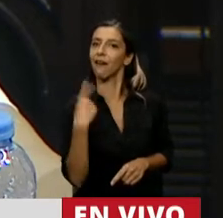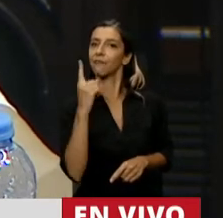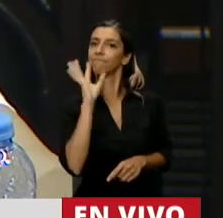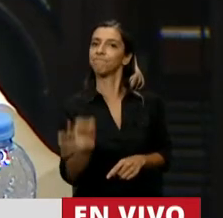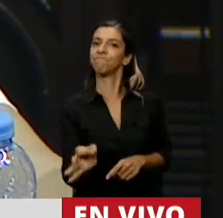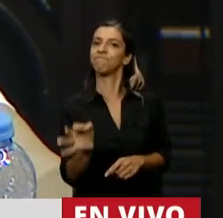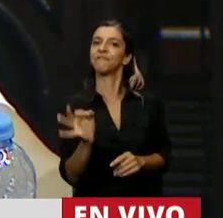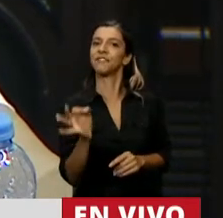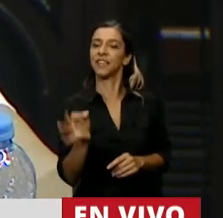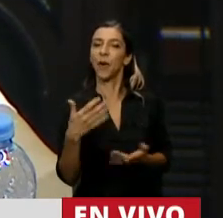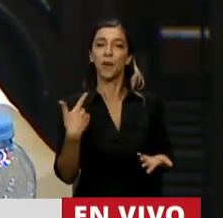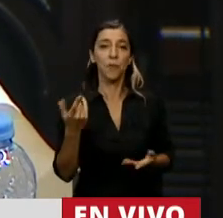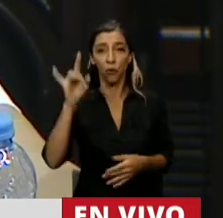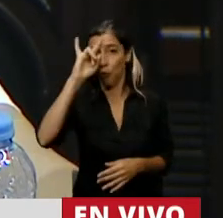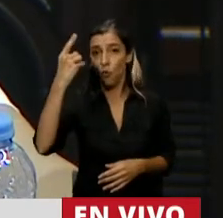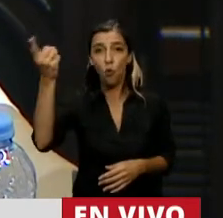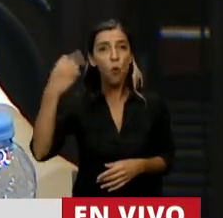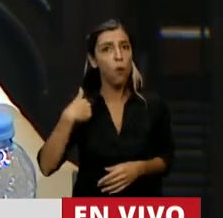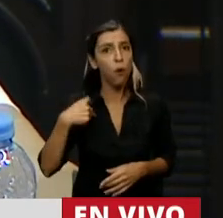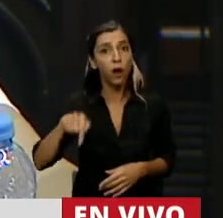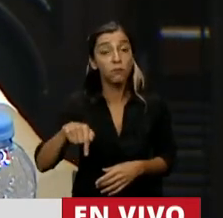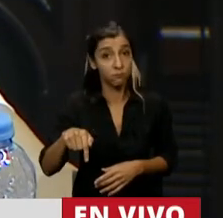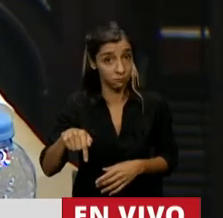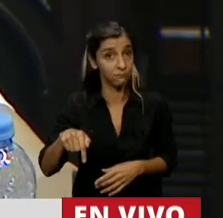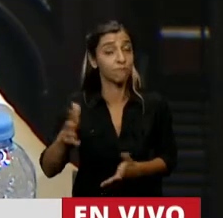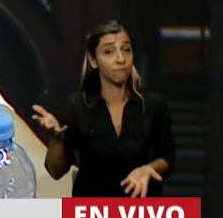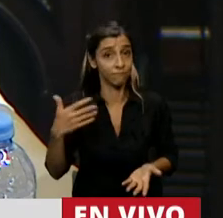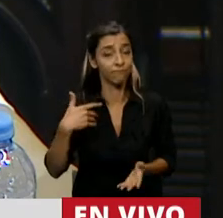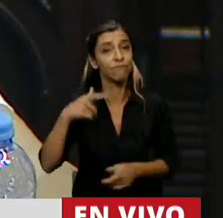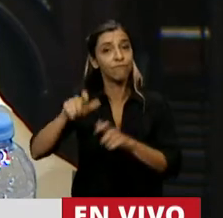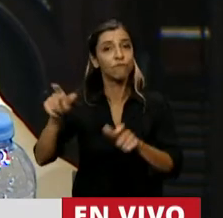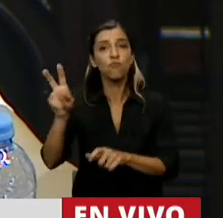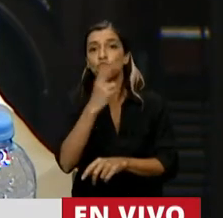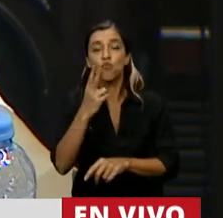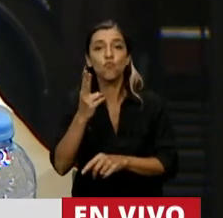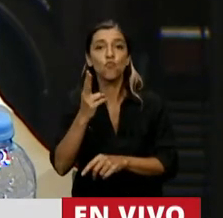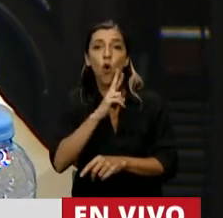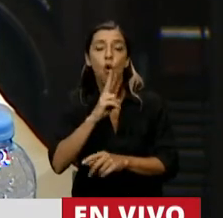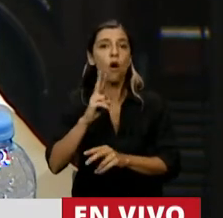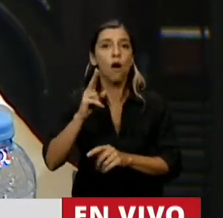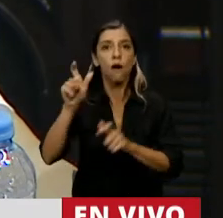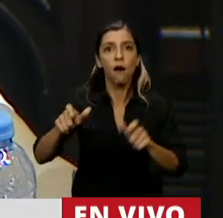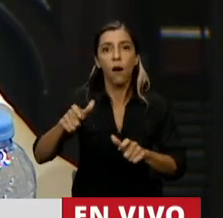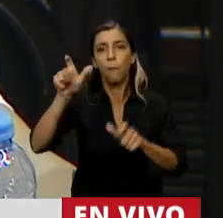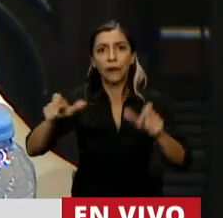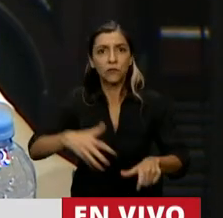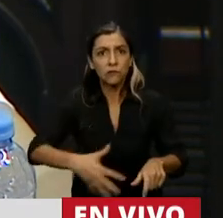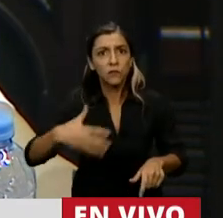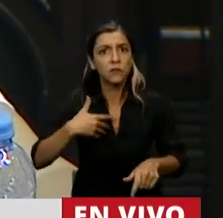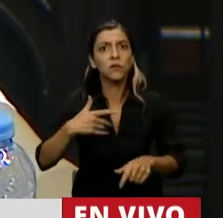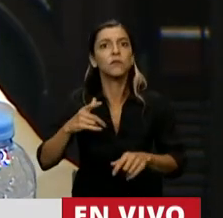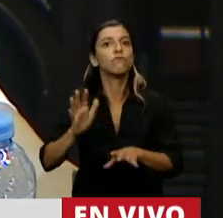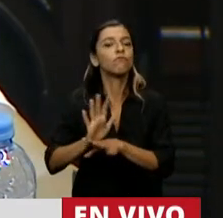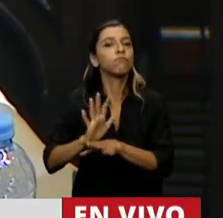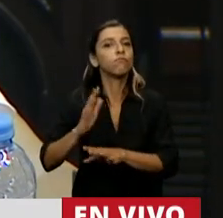cómo en el país hermano se ha reducido sustancialmente la mortalidad materna. Hoy en Uruguay es